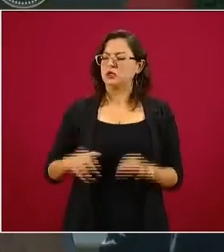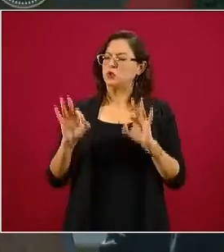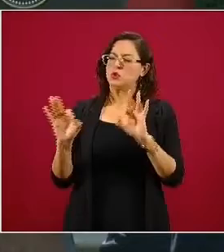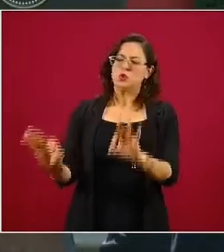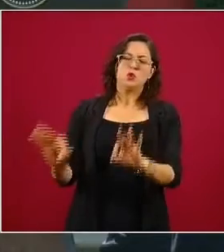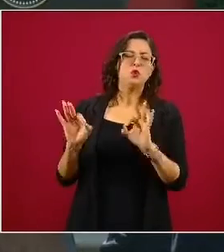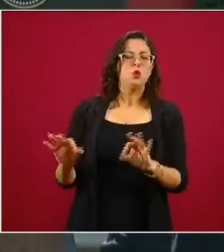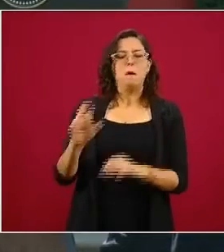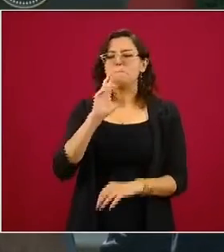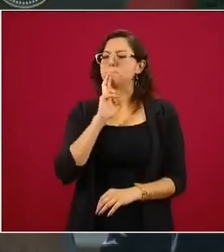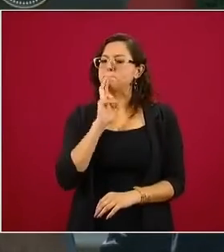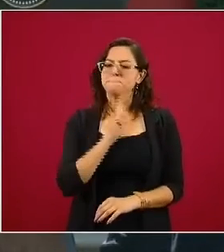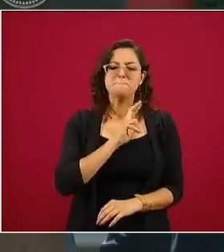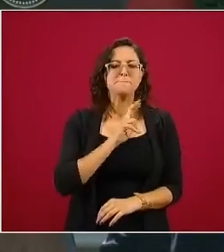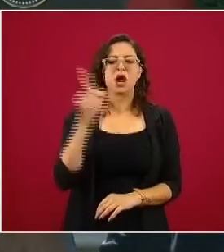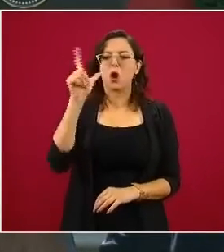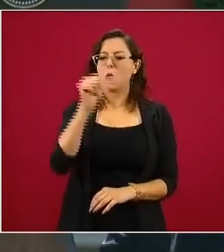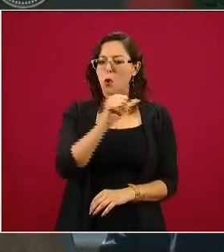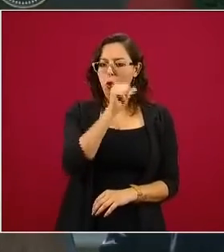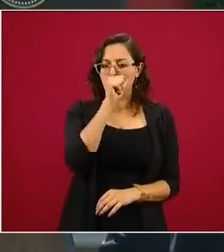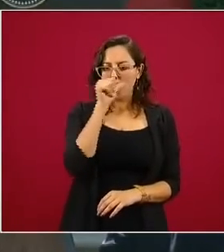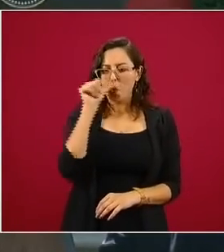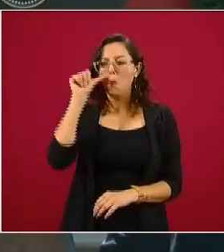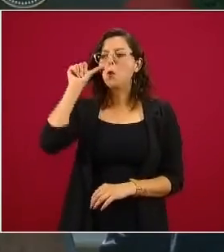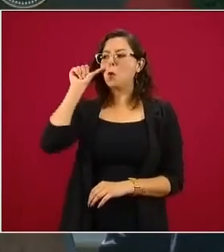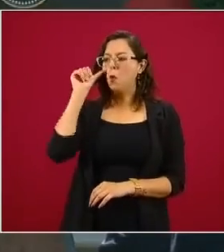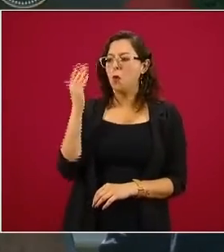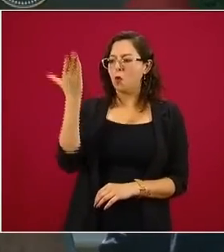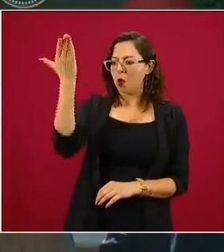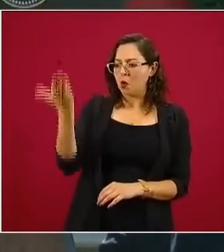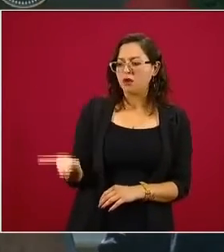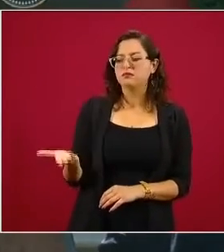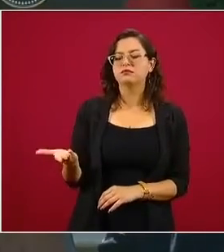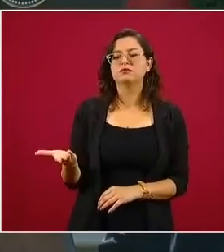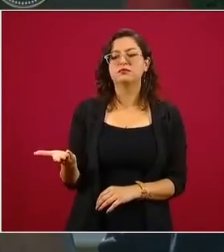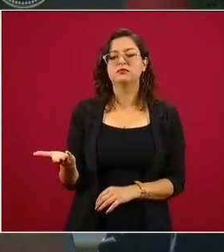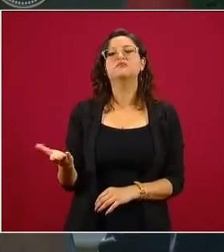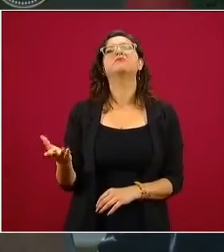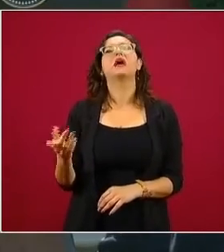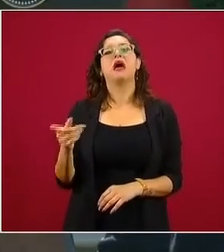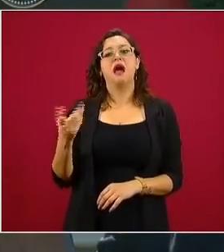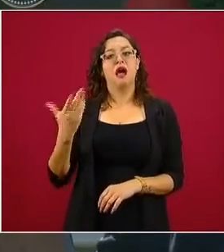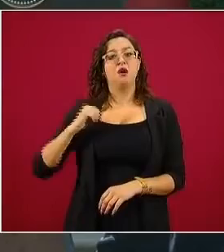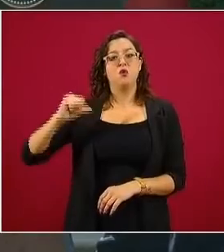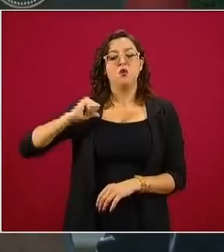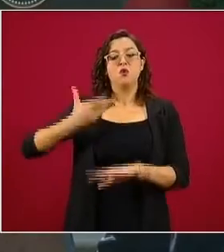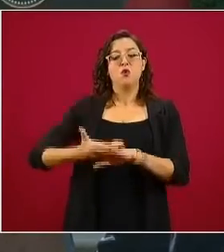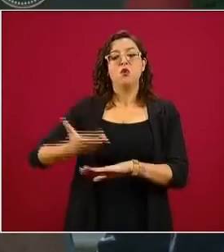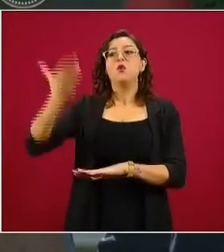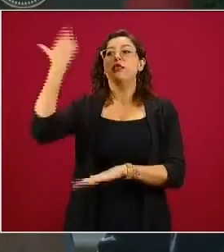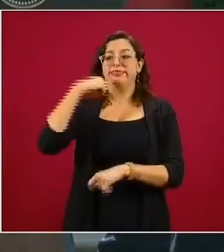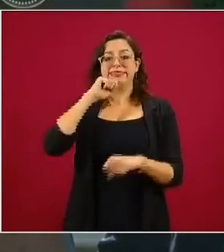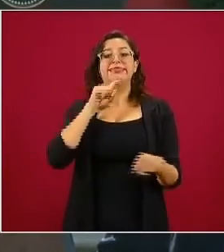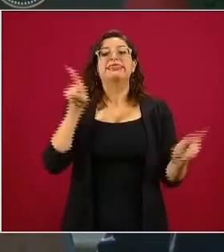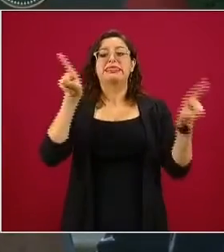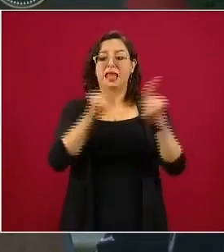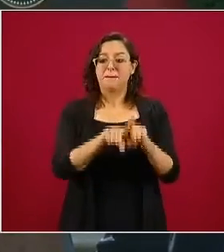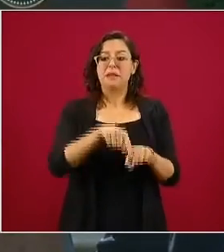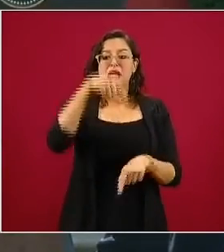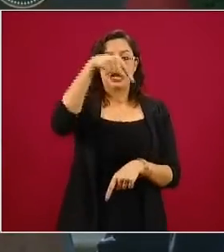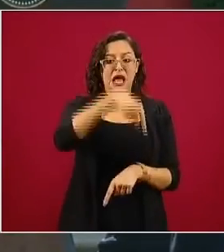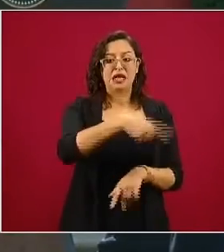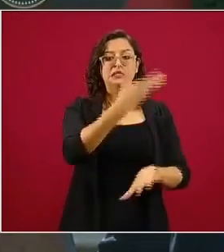Juárez García, pudo, como usted lo mencionó, entenderse con el gran presidente